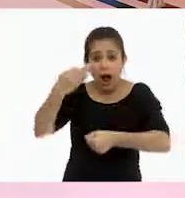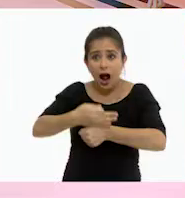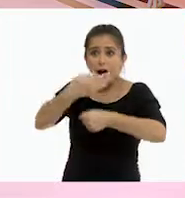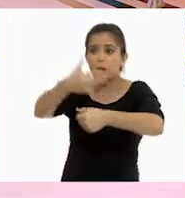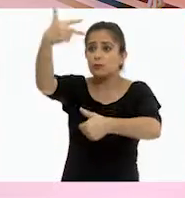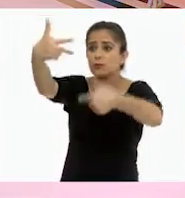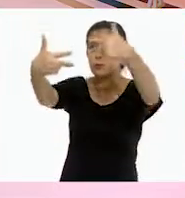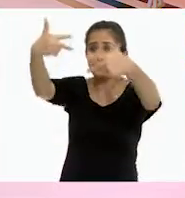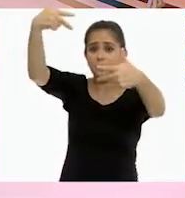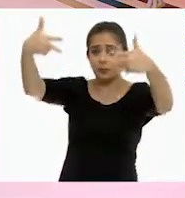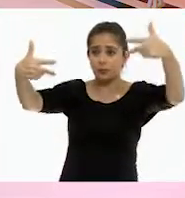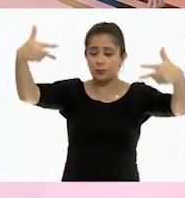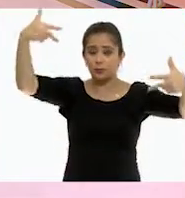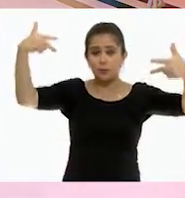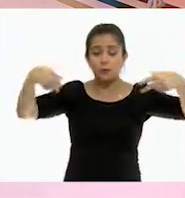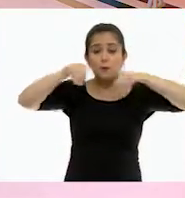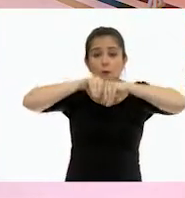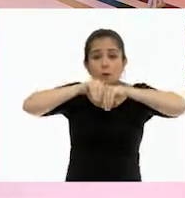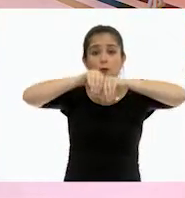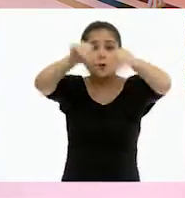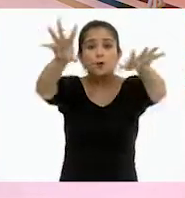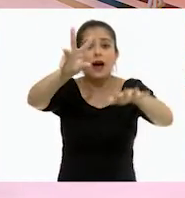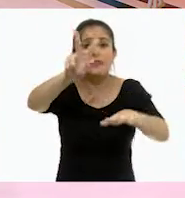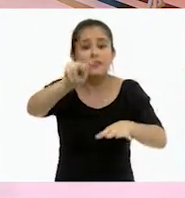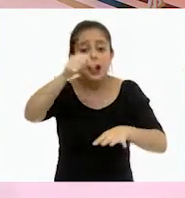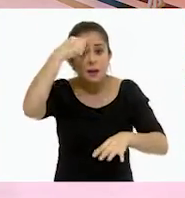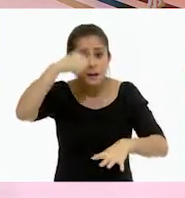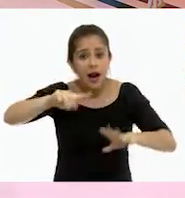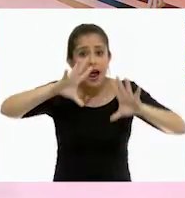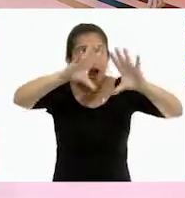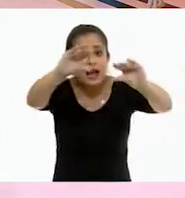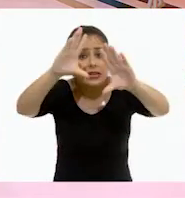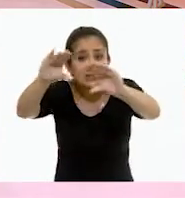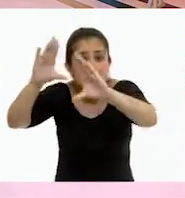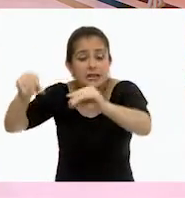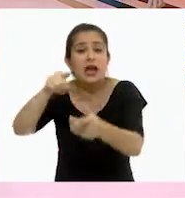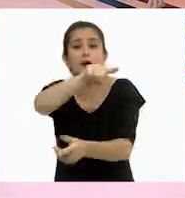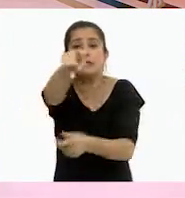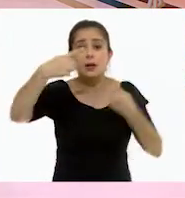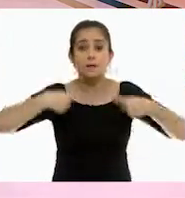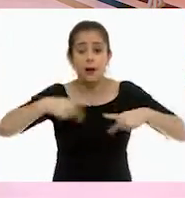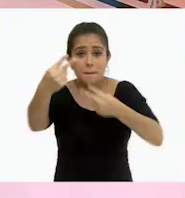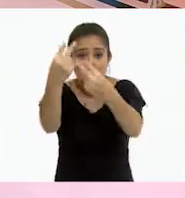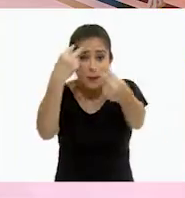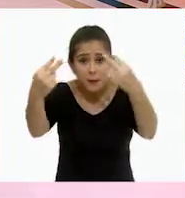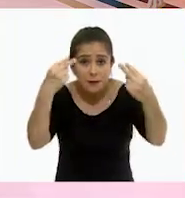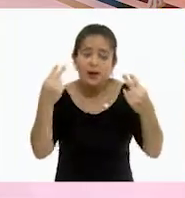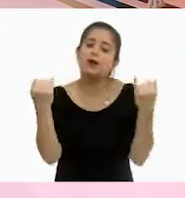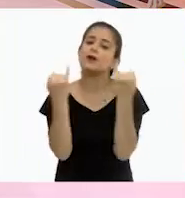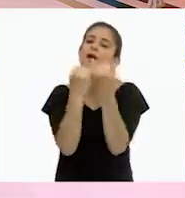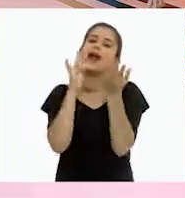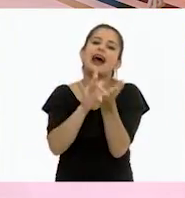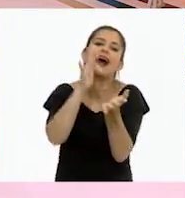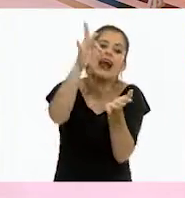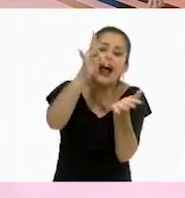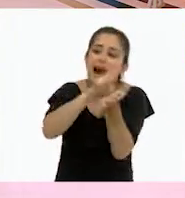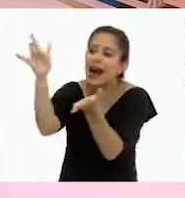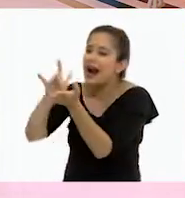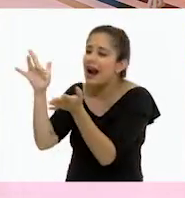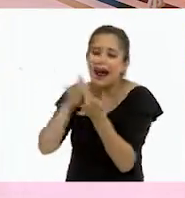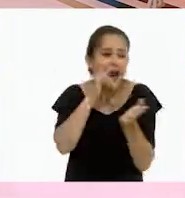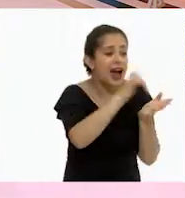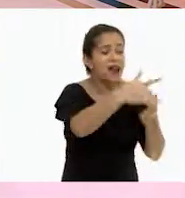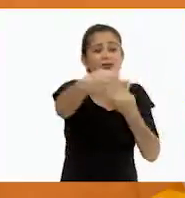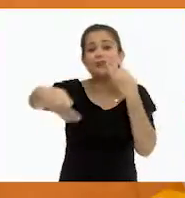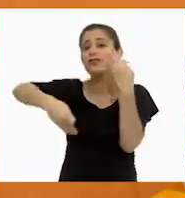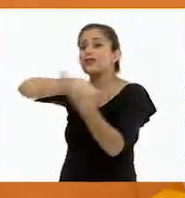que hacen que este programa salga al aire también, y a las personas que nos están viendo, por supuesto. Muchas si gracias no a problema, todos. No habría programa, pero